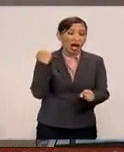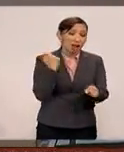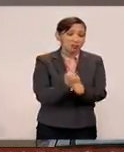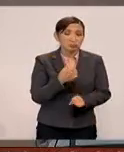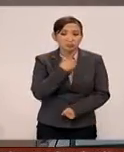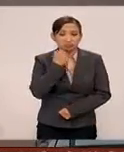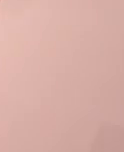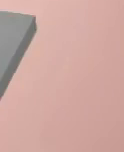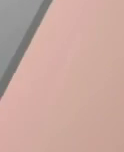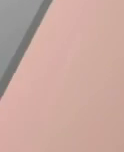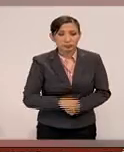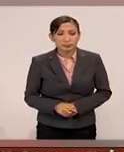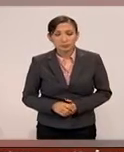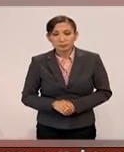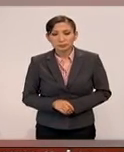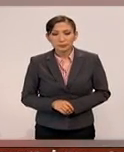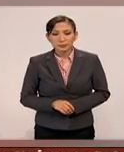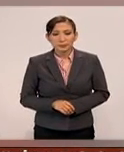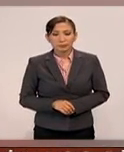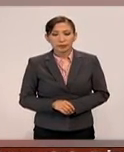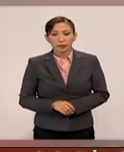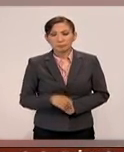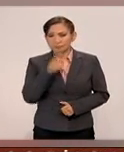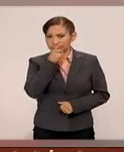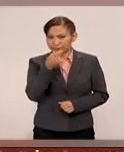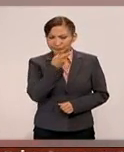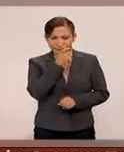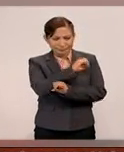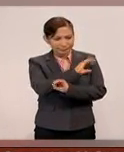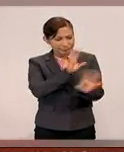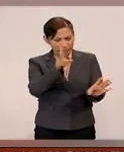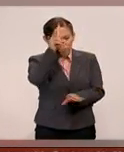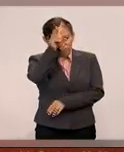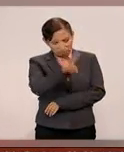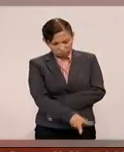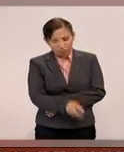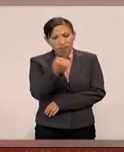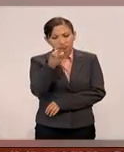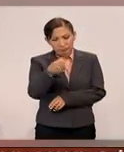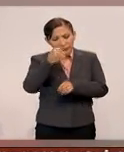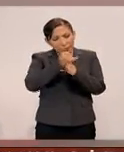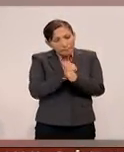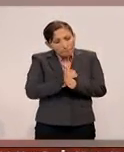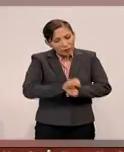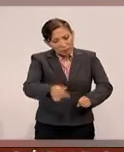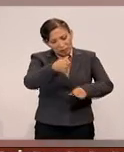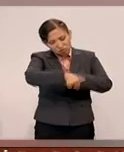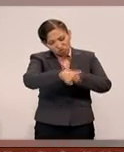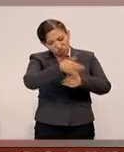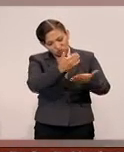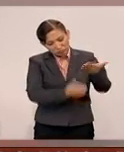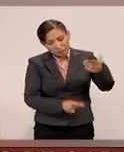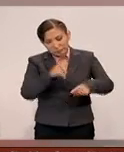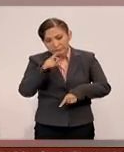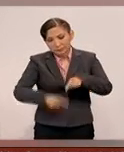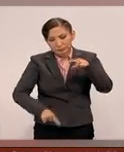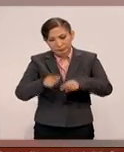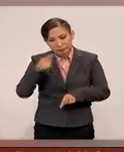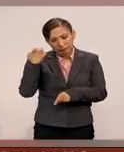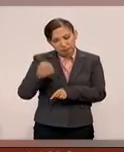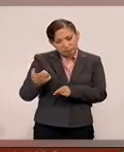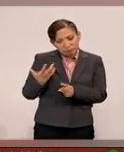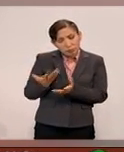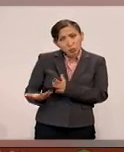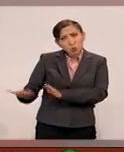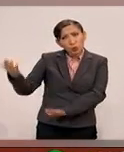décadas. Y lo dice con toda claridad, cierto, estos datos dependen de que dejamos fijo una canasta